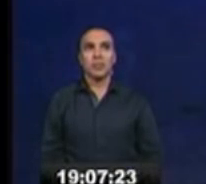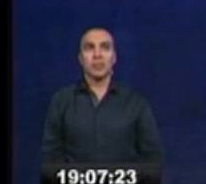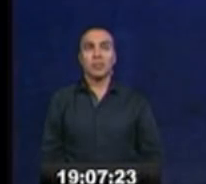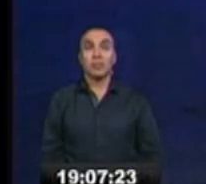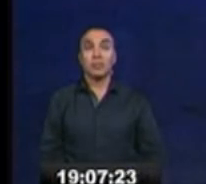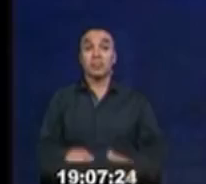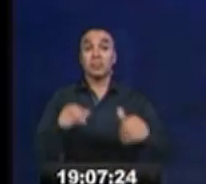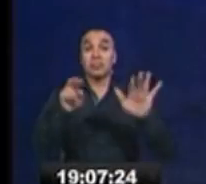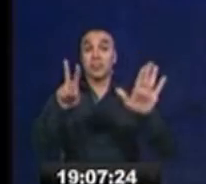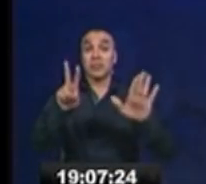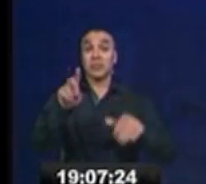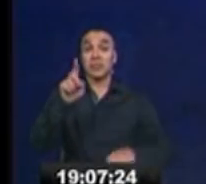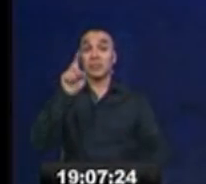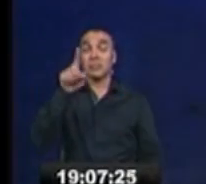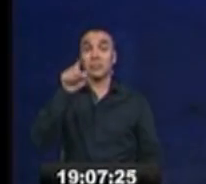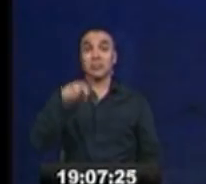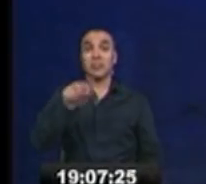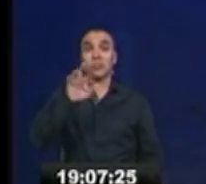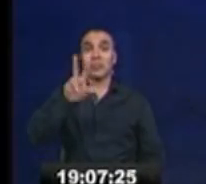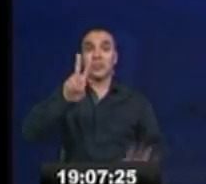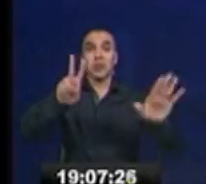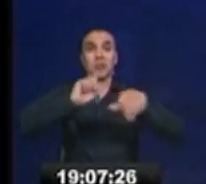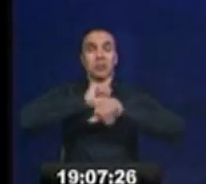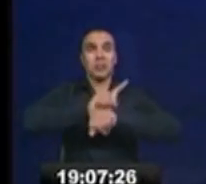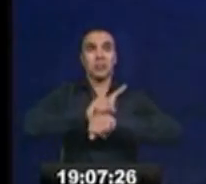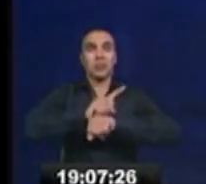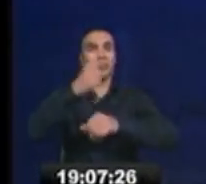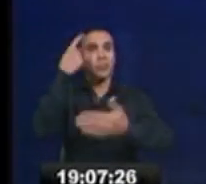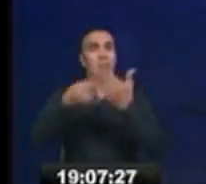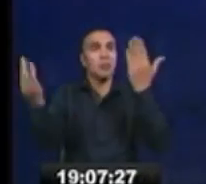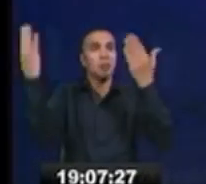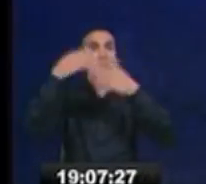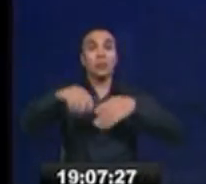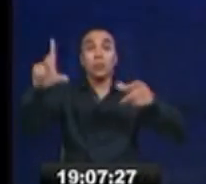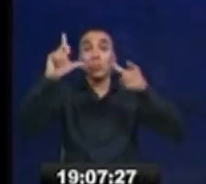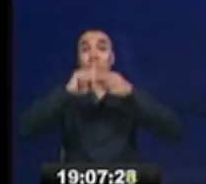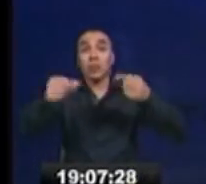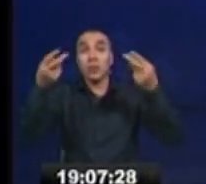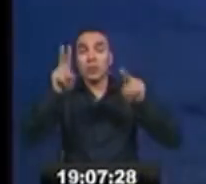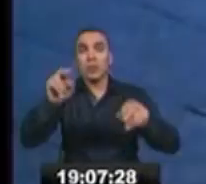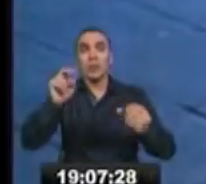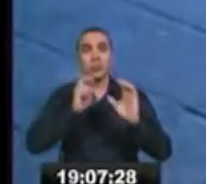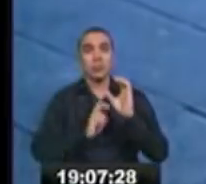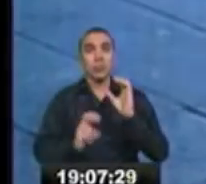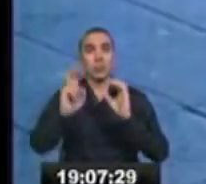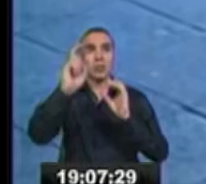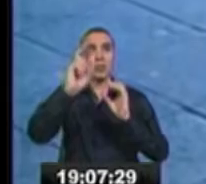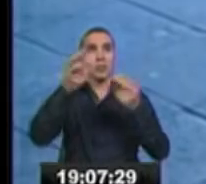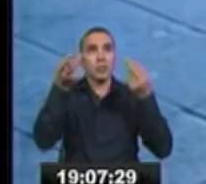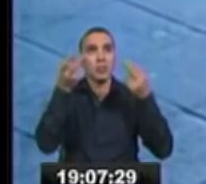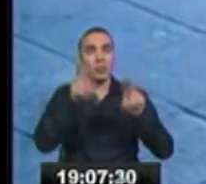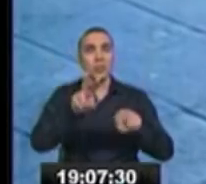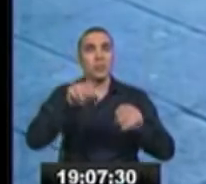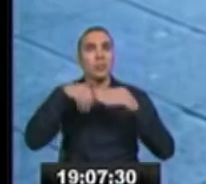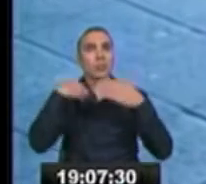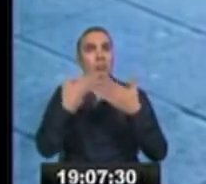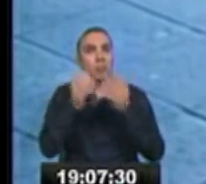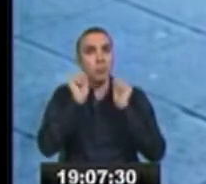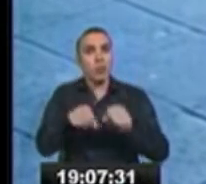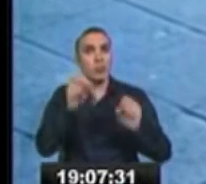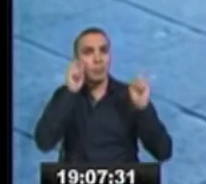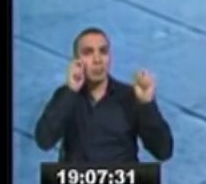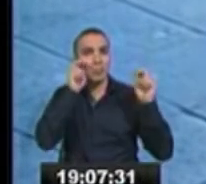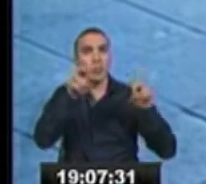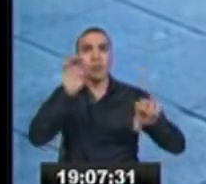Bueno, son las 19 horas con 7 minutos. Para finalizar, contarles además que los turistas también podrán admirar la